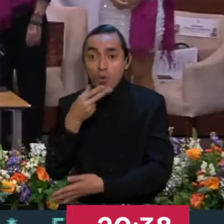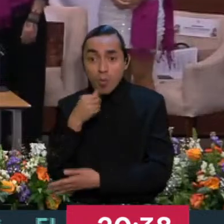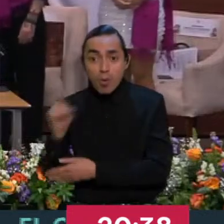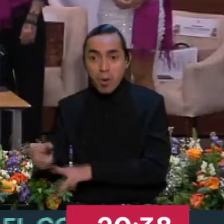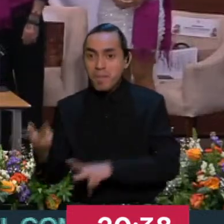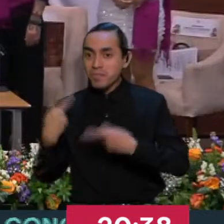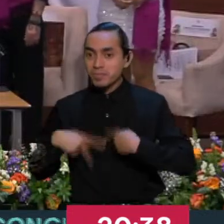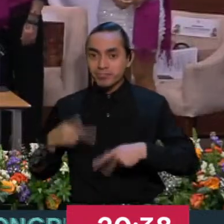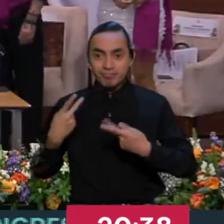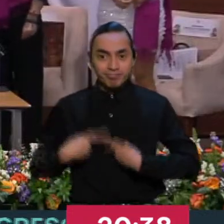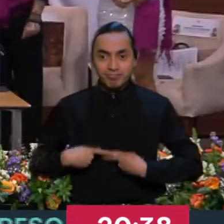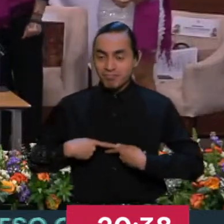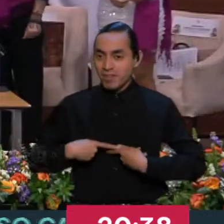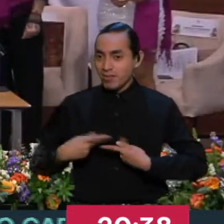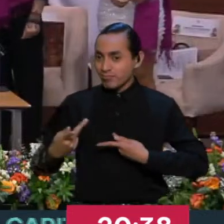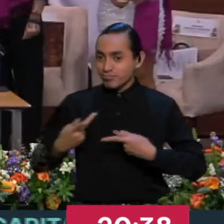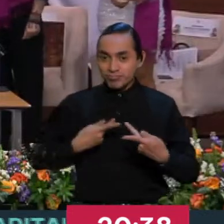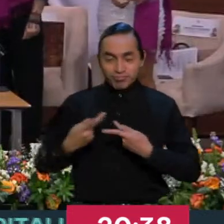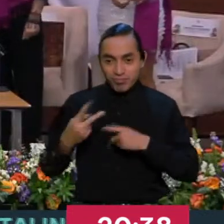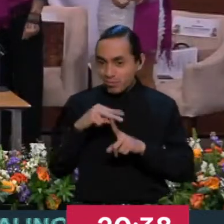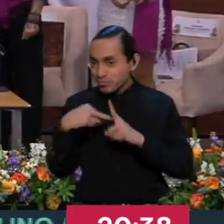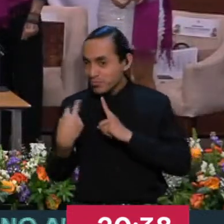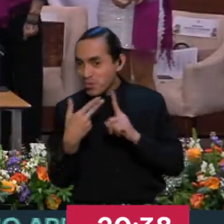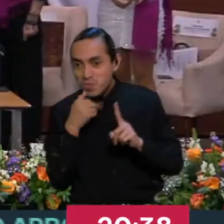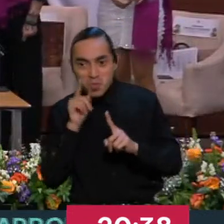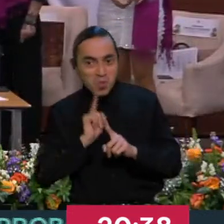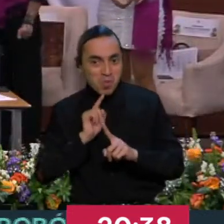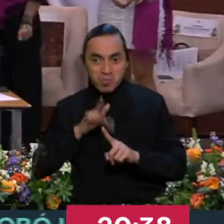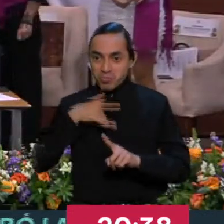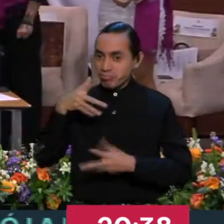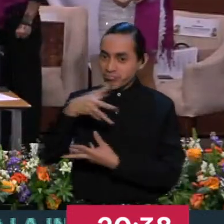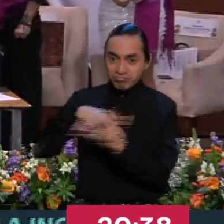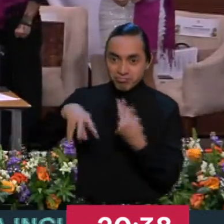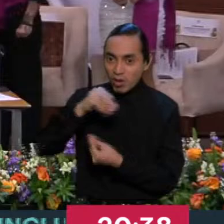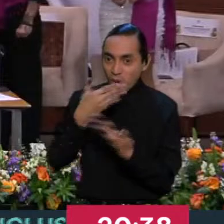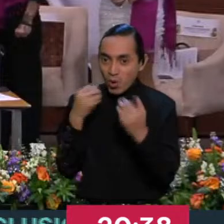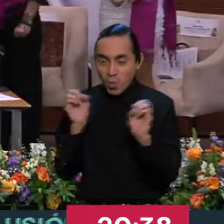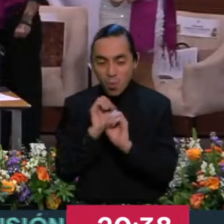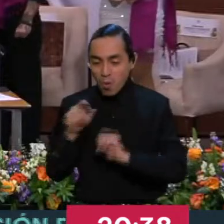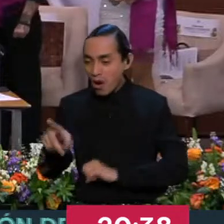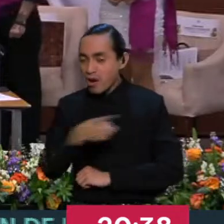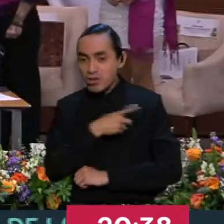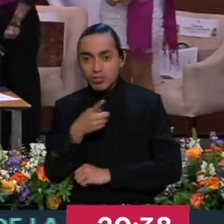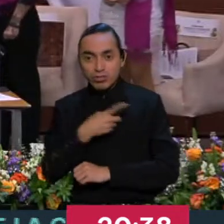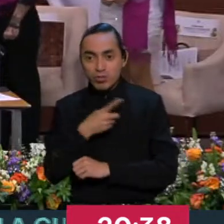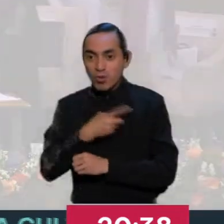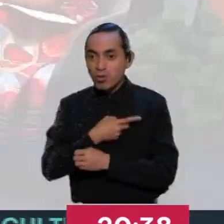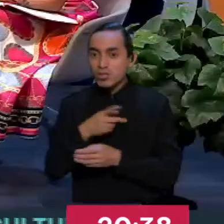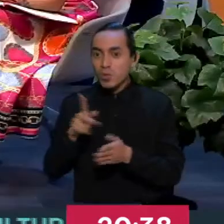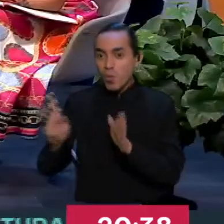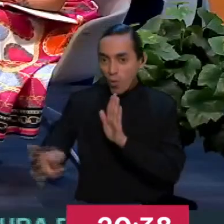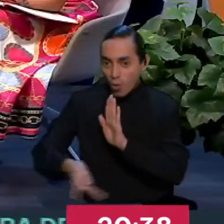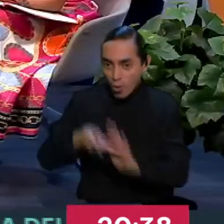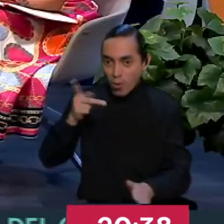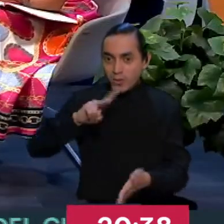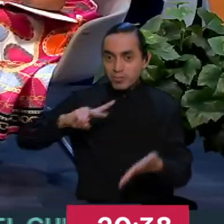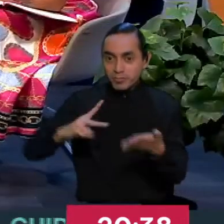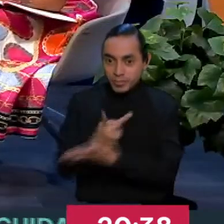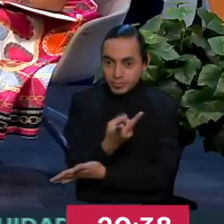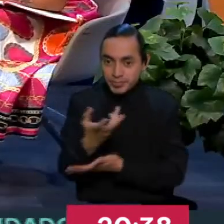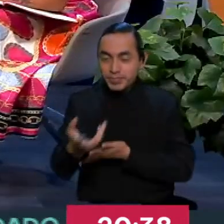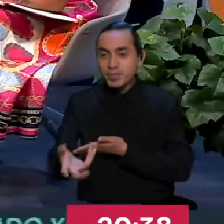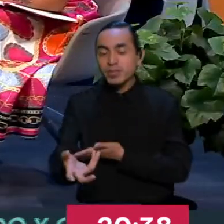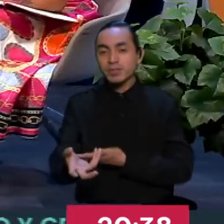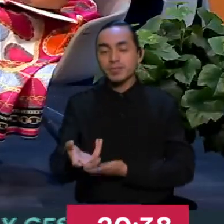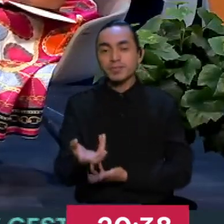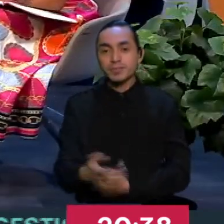de género, ni sensibilidad de género, que lo único que hace es revictimizar. Entonces yo creo que no hay que perder en cuenta también a